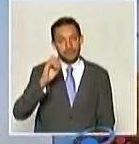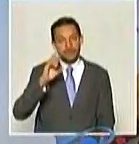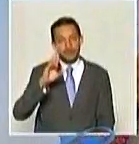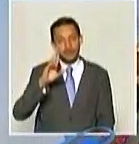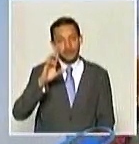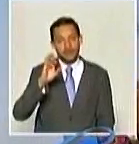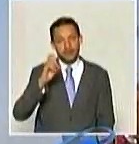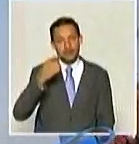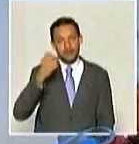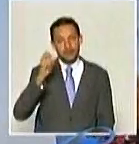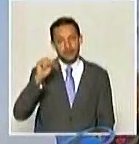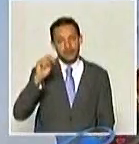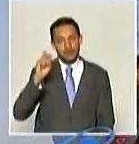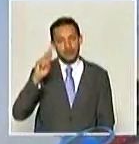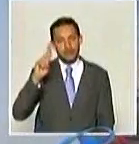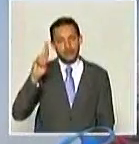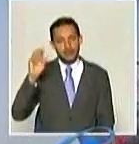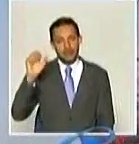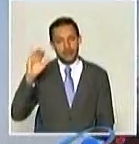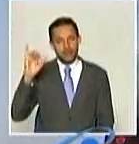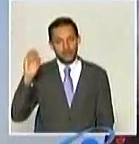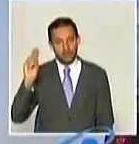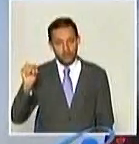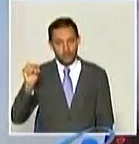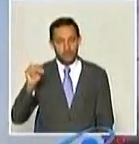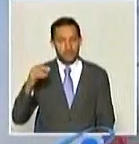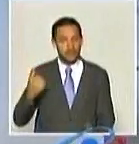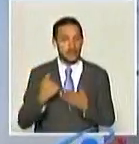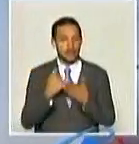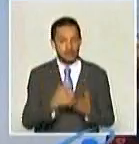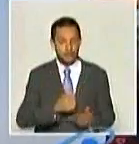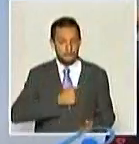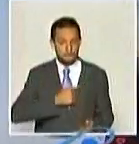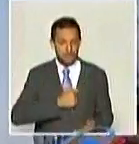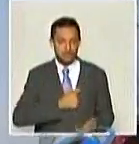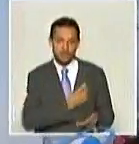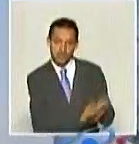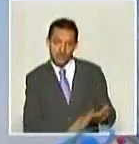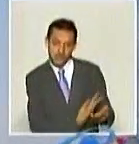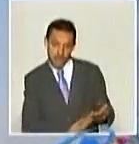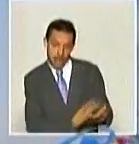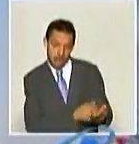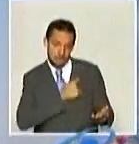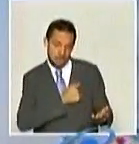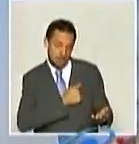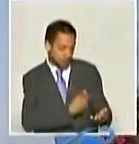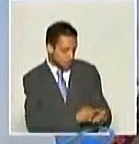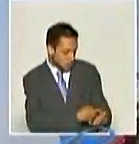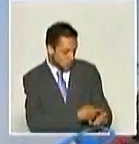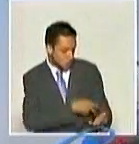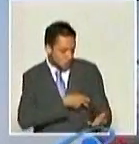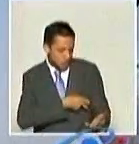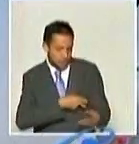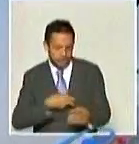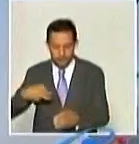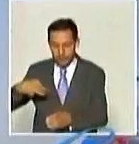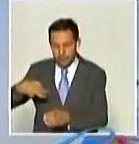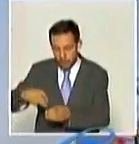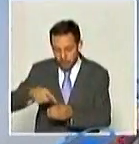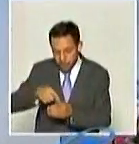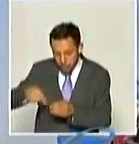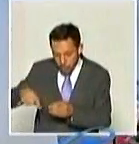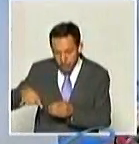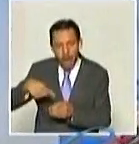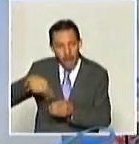paciente, es autólogo. El paciente pone su propia sangre para su propia recuperación. Entonces lo estamos empleando ¿en